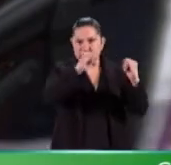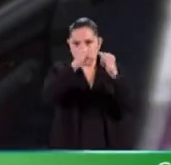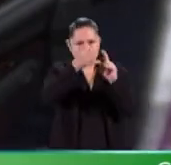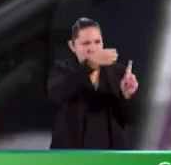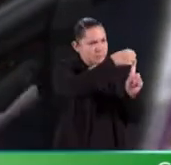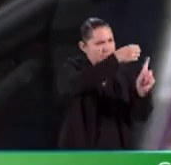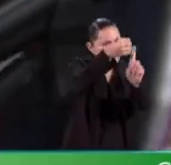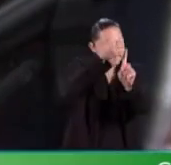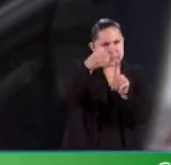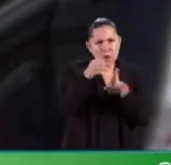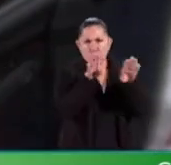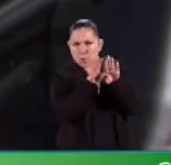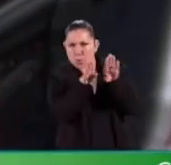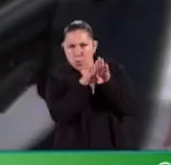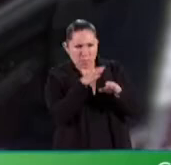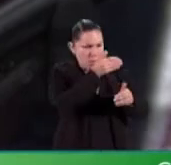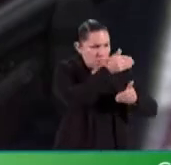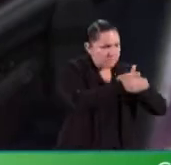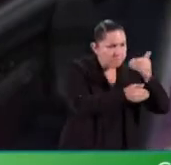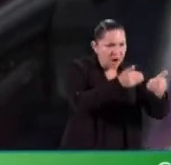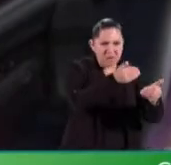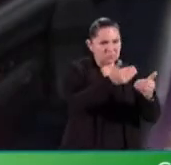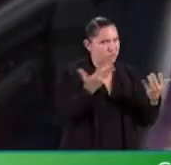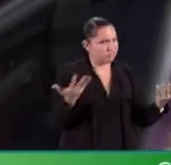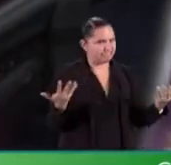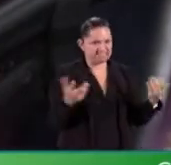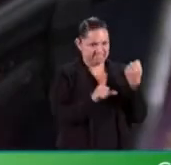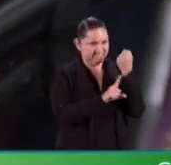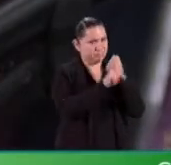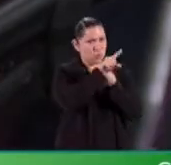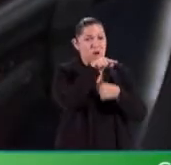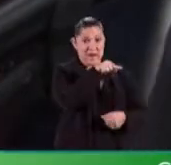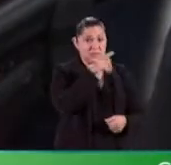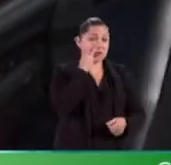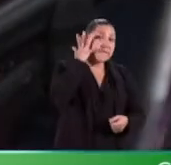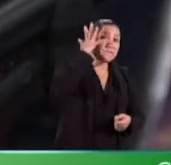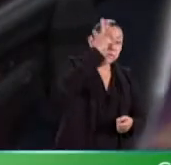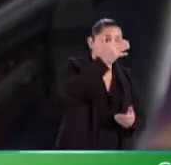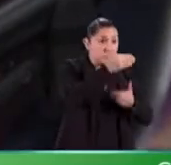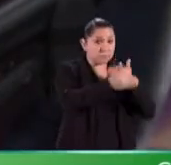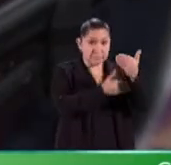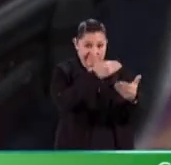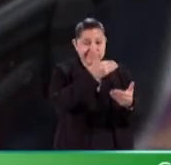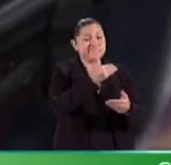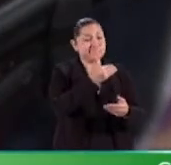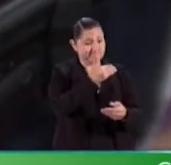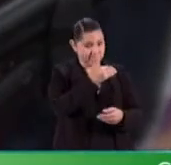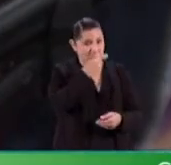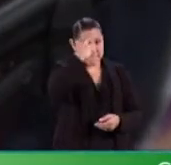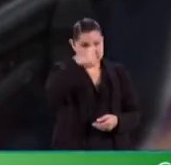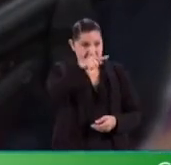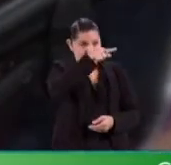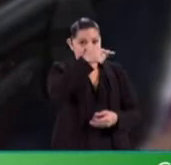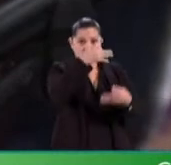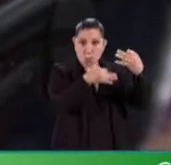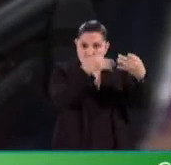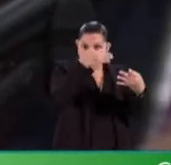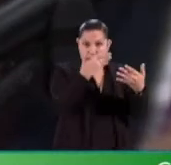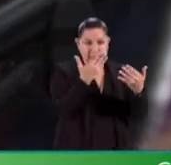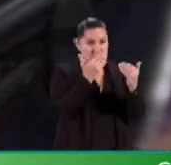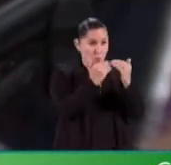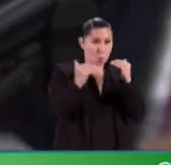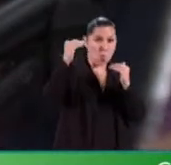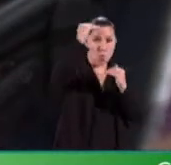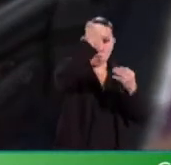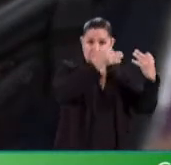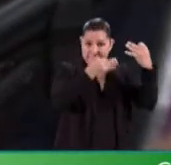del mismo Poder Judicial. Se va a generar consecuencias negativas con el procedimiento de elección de jueces y magistrados,